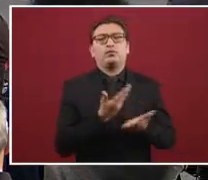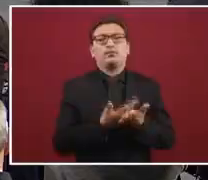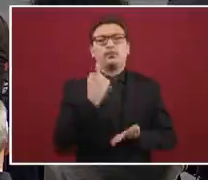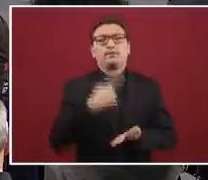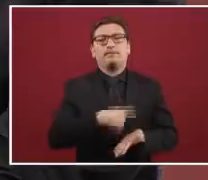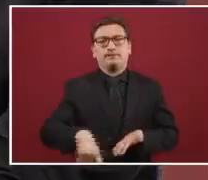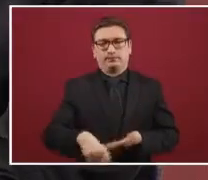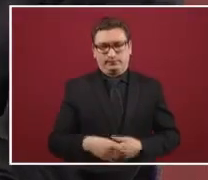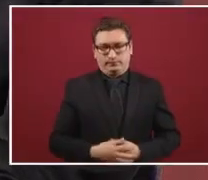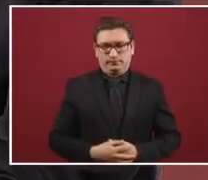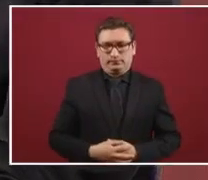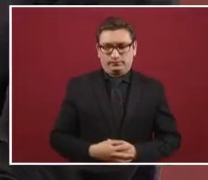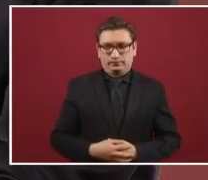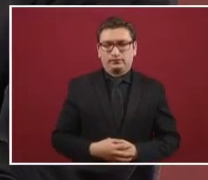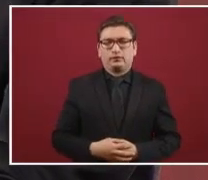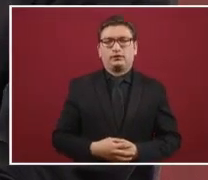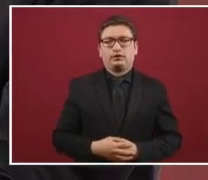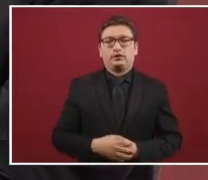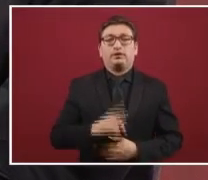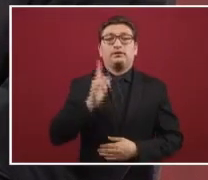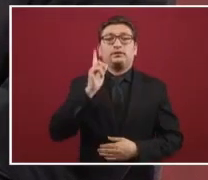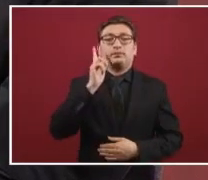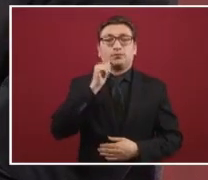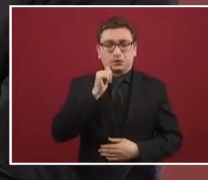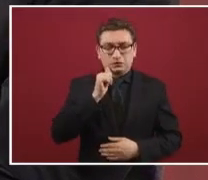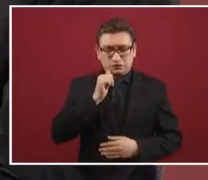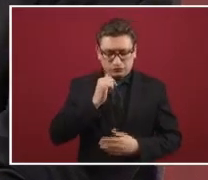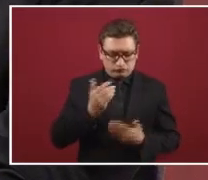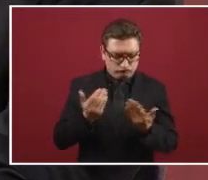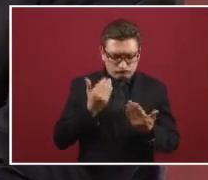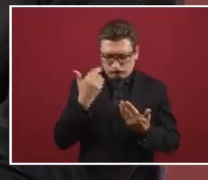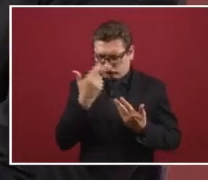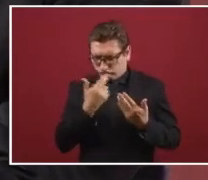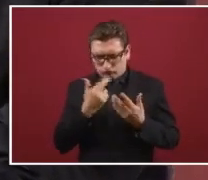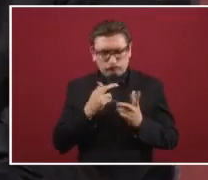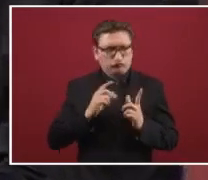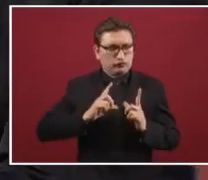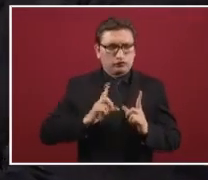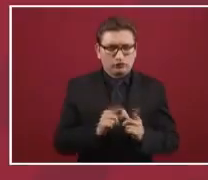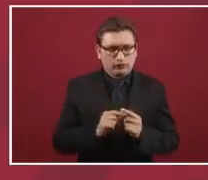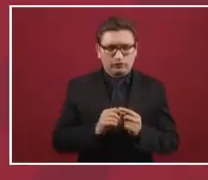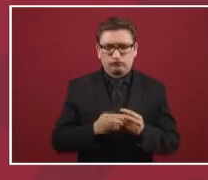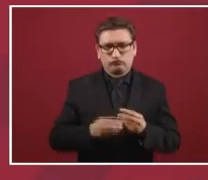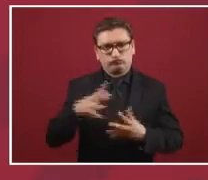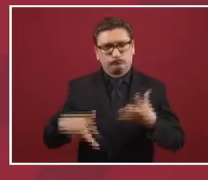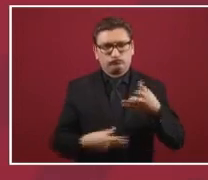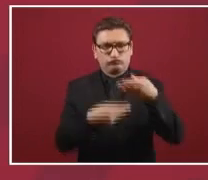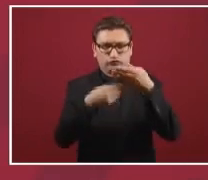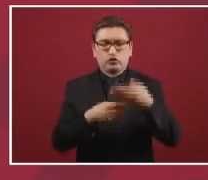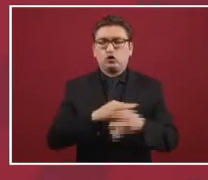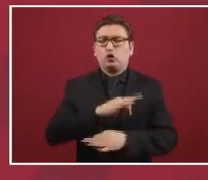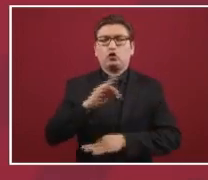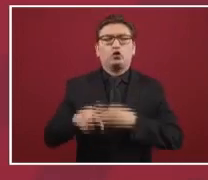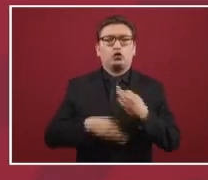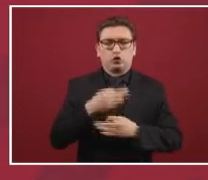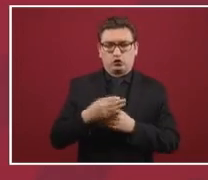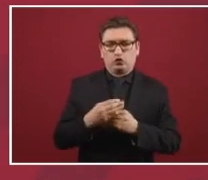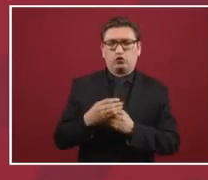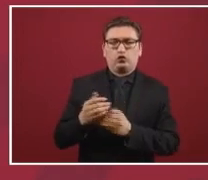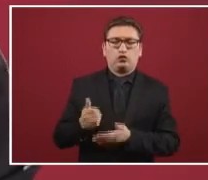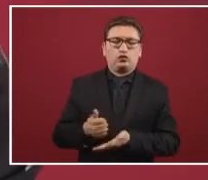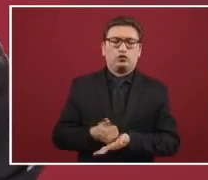y ya mañana tenemos un resumen. Se está haciendo todo con acompañamiento de la ONU.